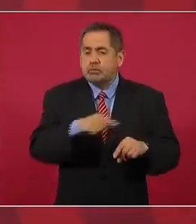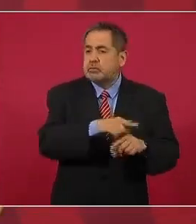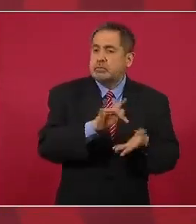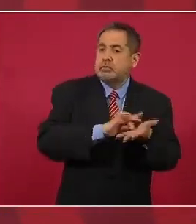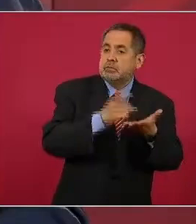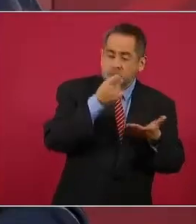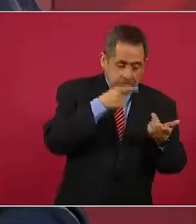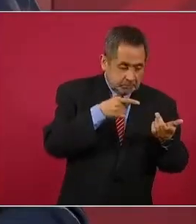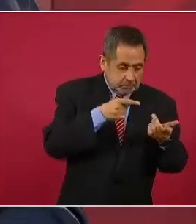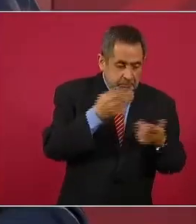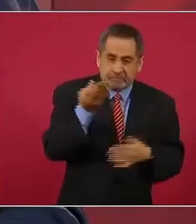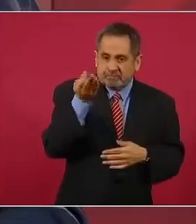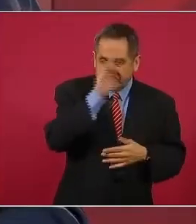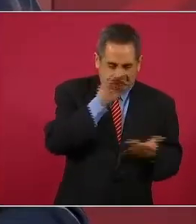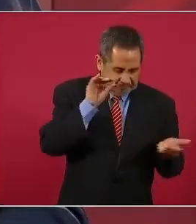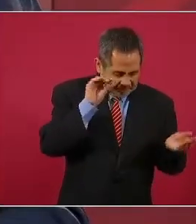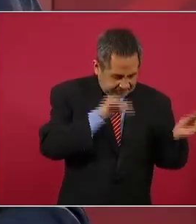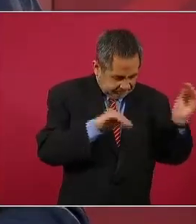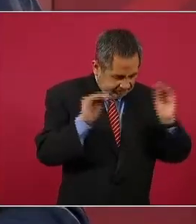adulteradas,